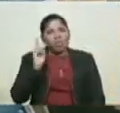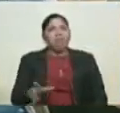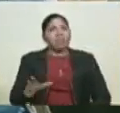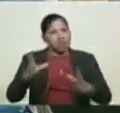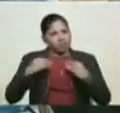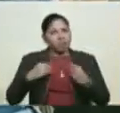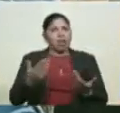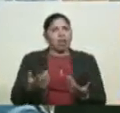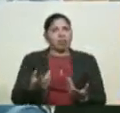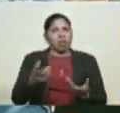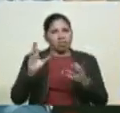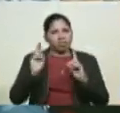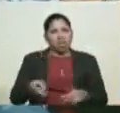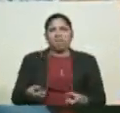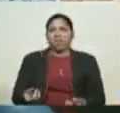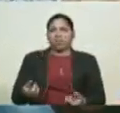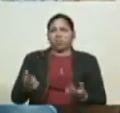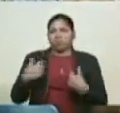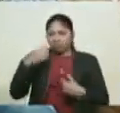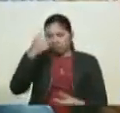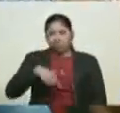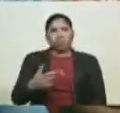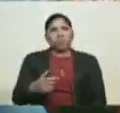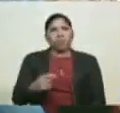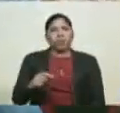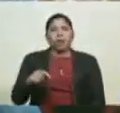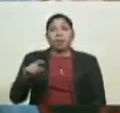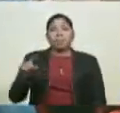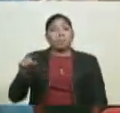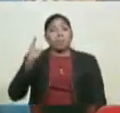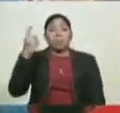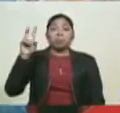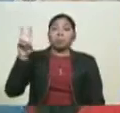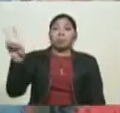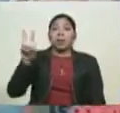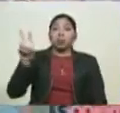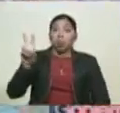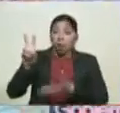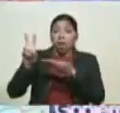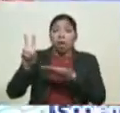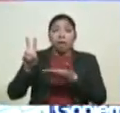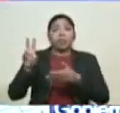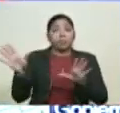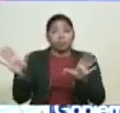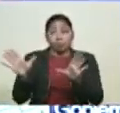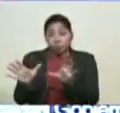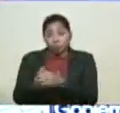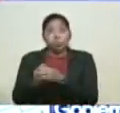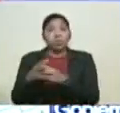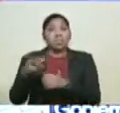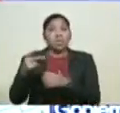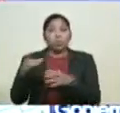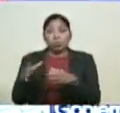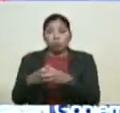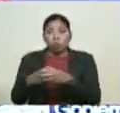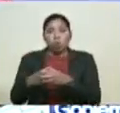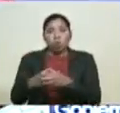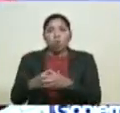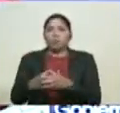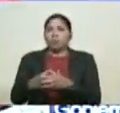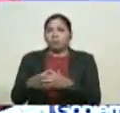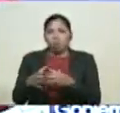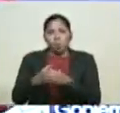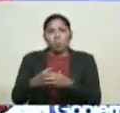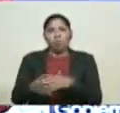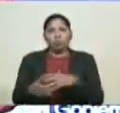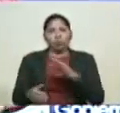reconocernos a Venezuela en primer lugar. Y al movimiento bolivariano, a las fuerzas revolucionarias que yo lidero, que fundó el